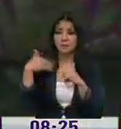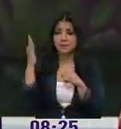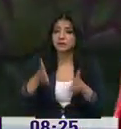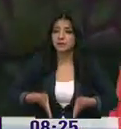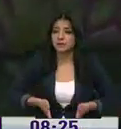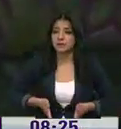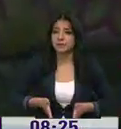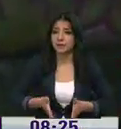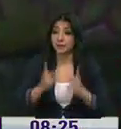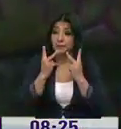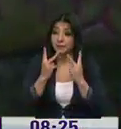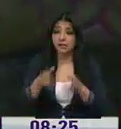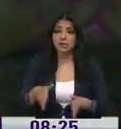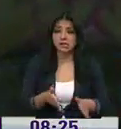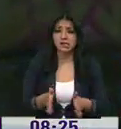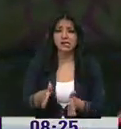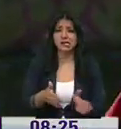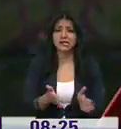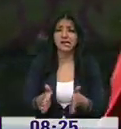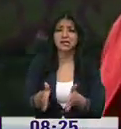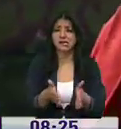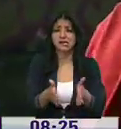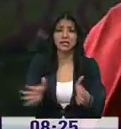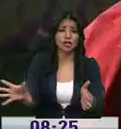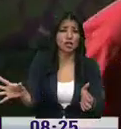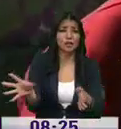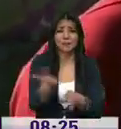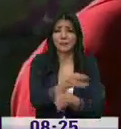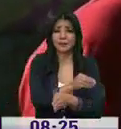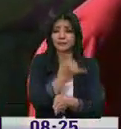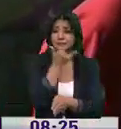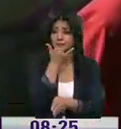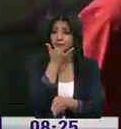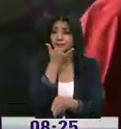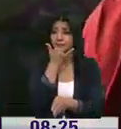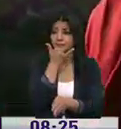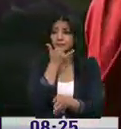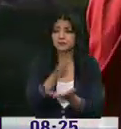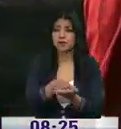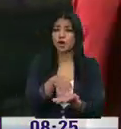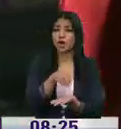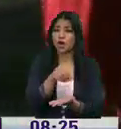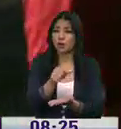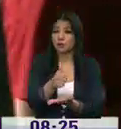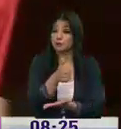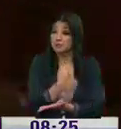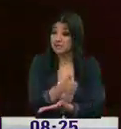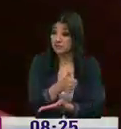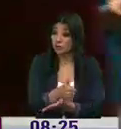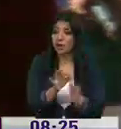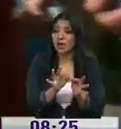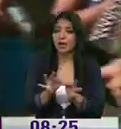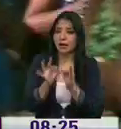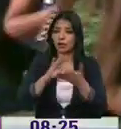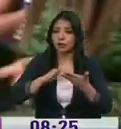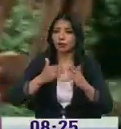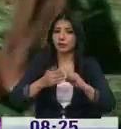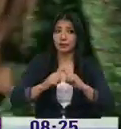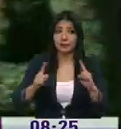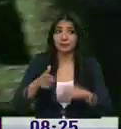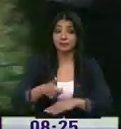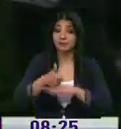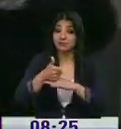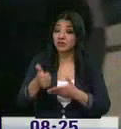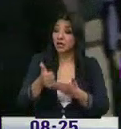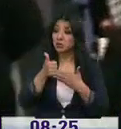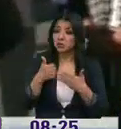usted ver, las vías en total mal estado. Esto todo es esto, obra comunitaria, más nunca hemos tenido